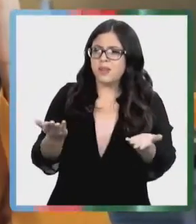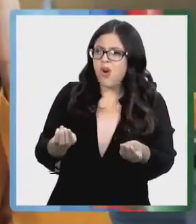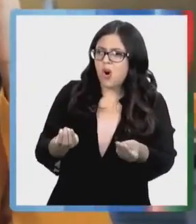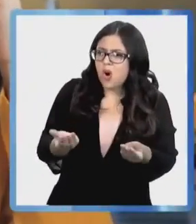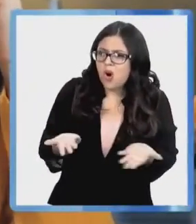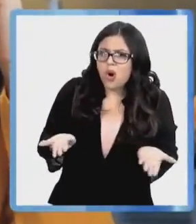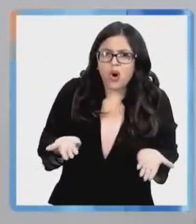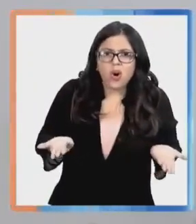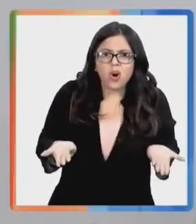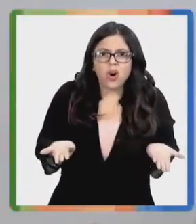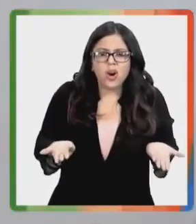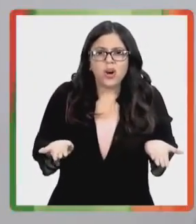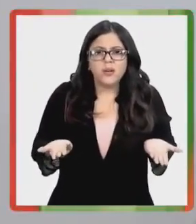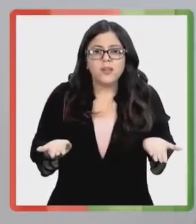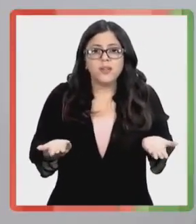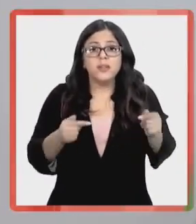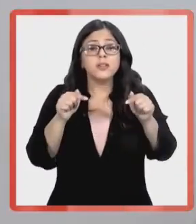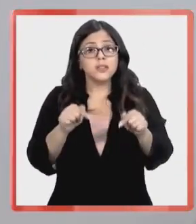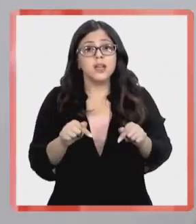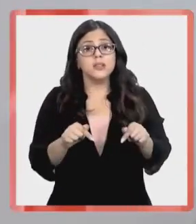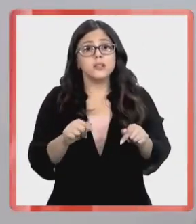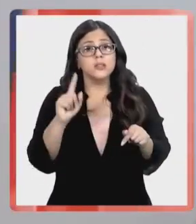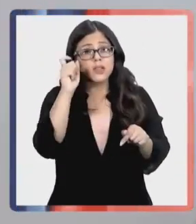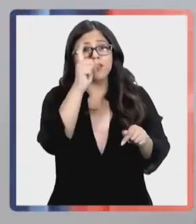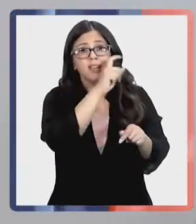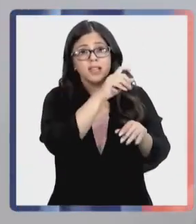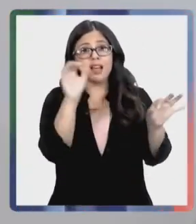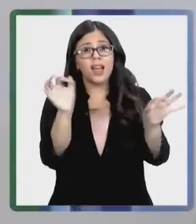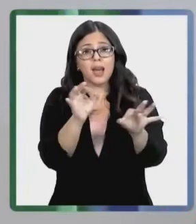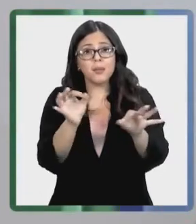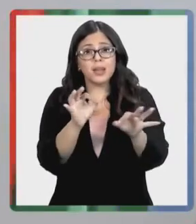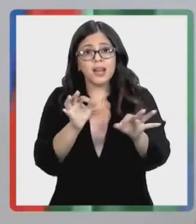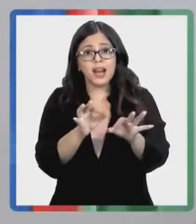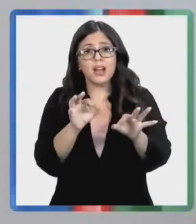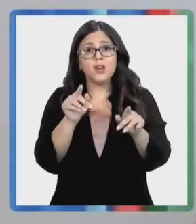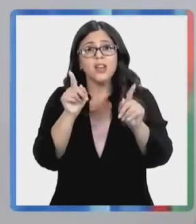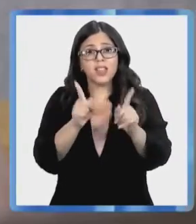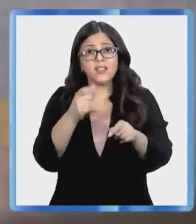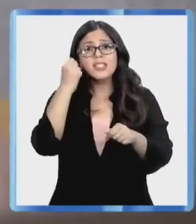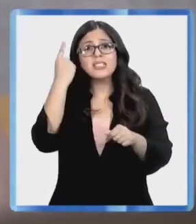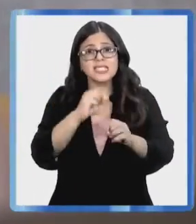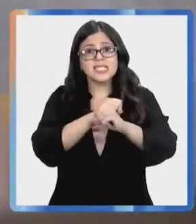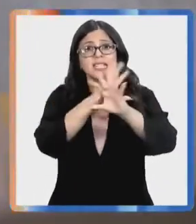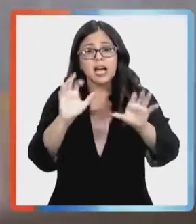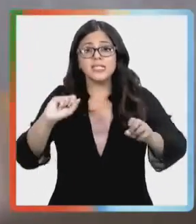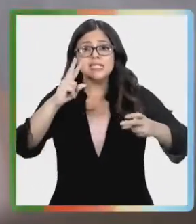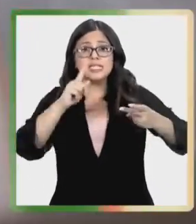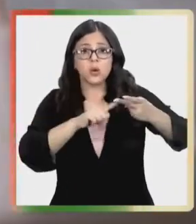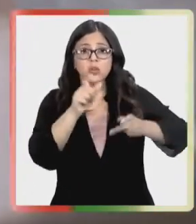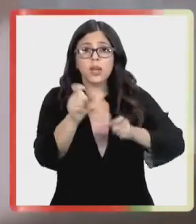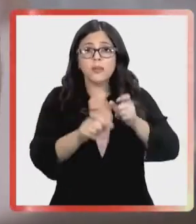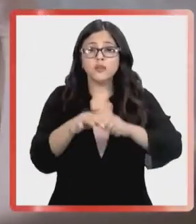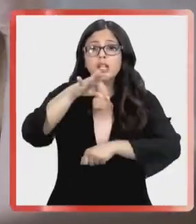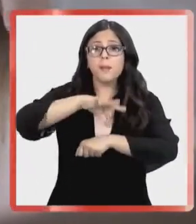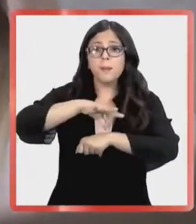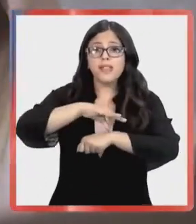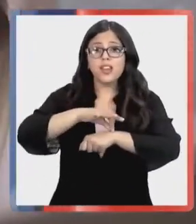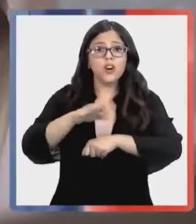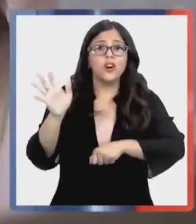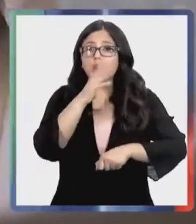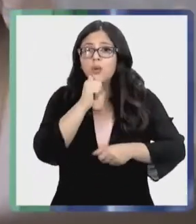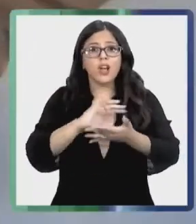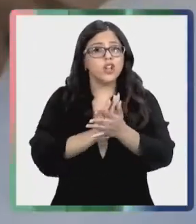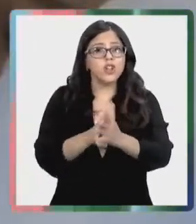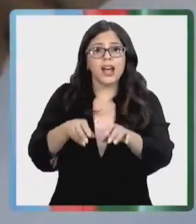ser posible? ¿Qué es esto? Y eso cuesta mucho explicarlo y que sea entendido claramente. Segundo, los médicos no tienen toda